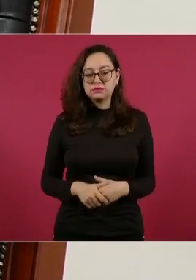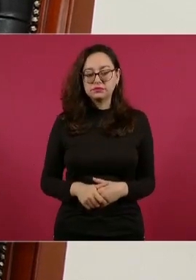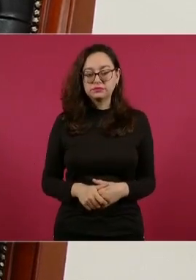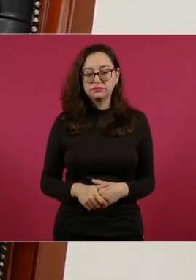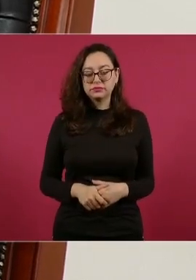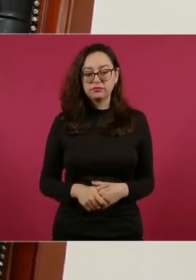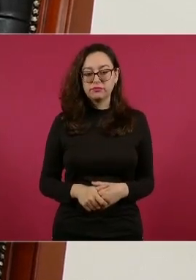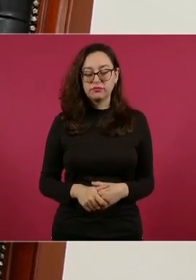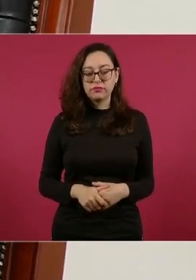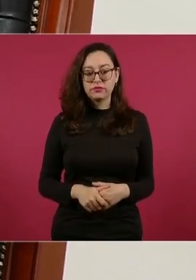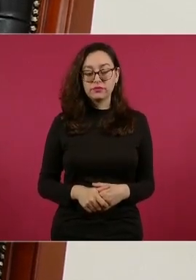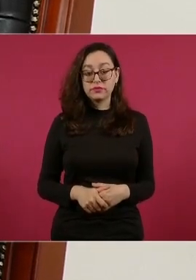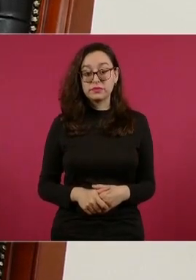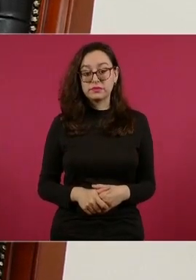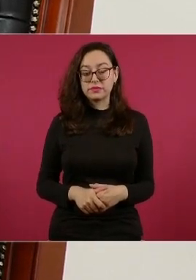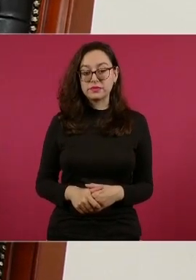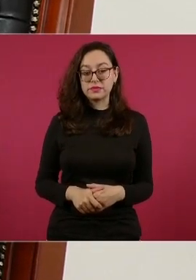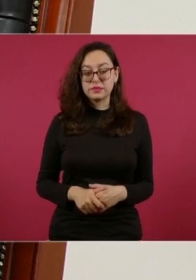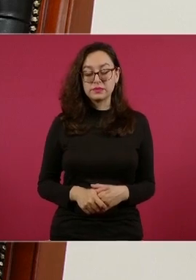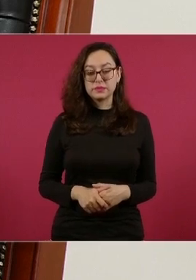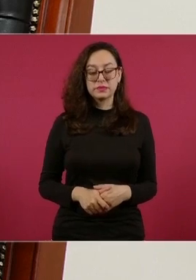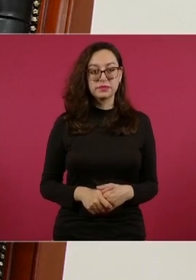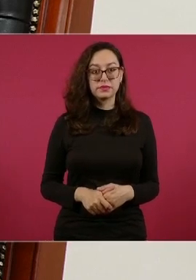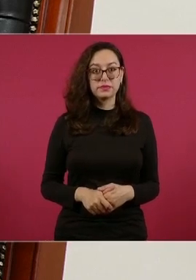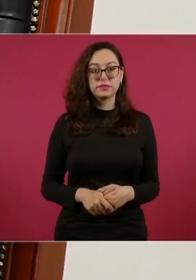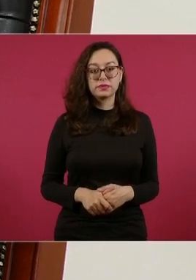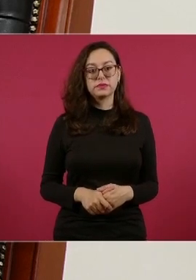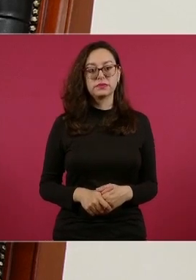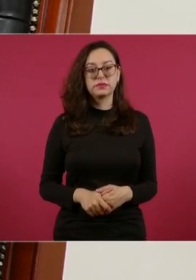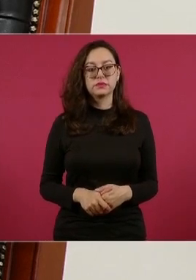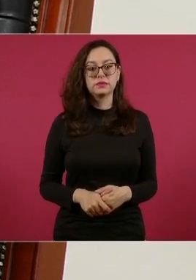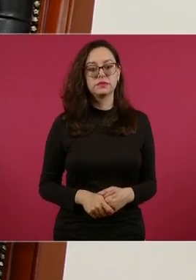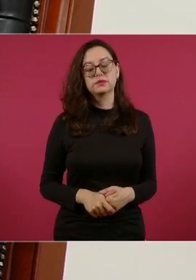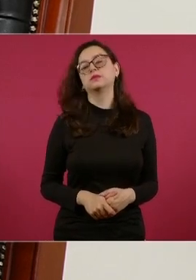como la